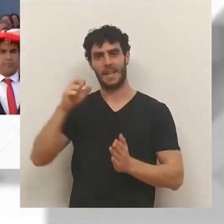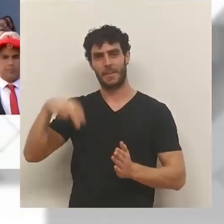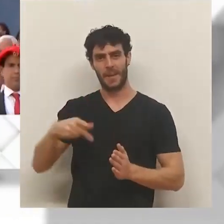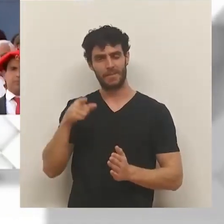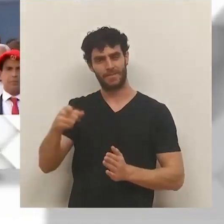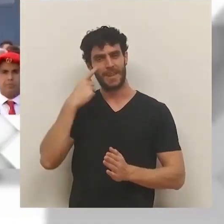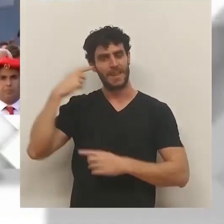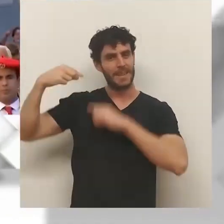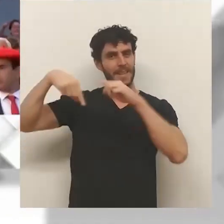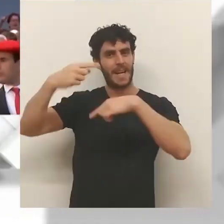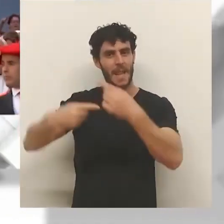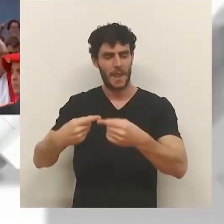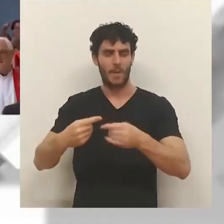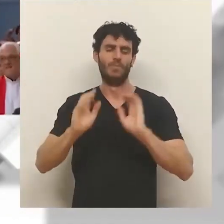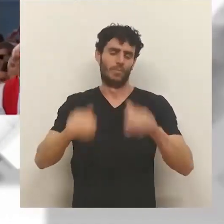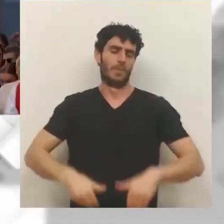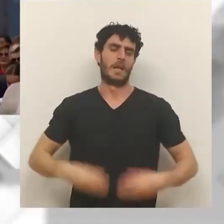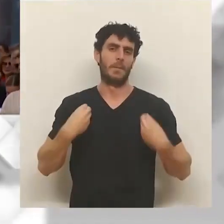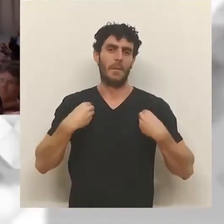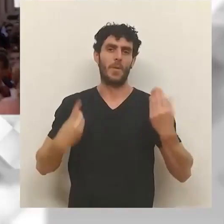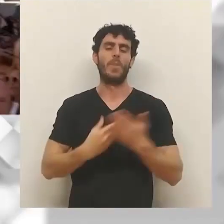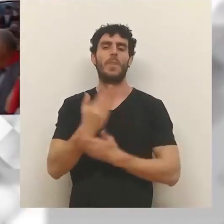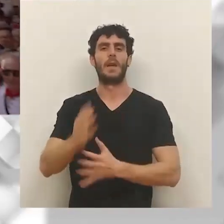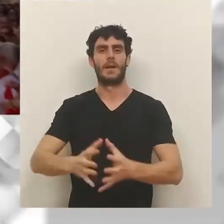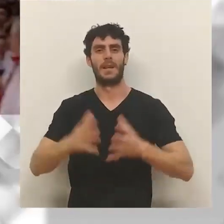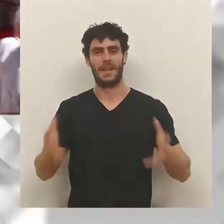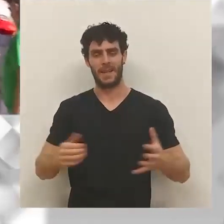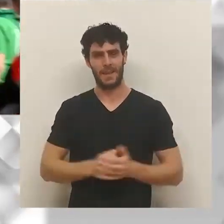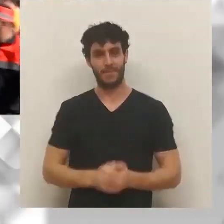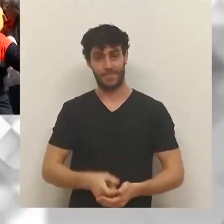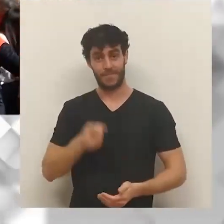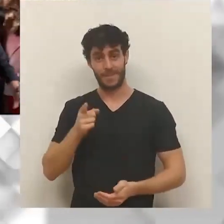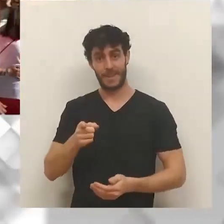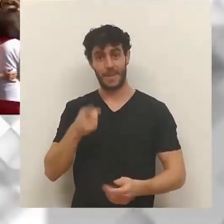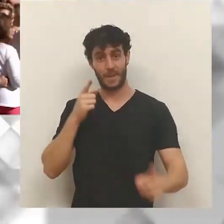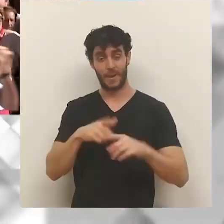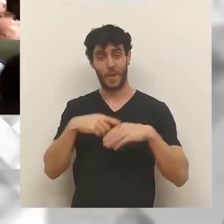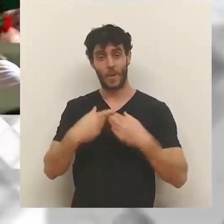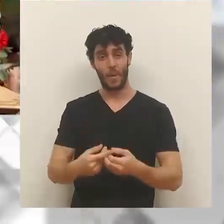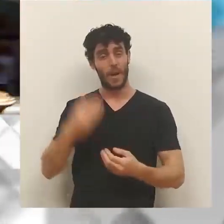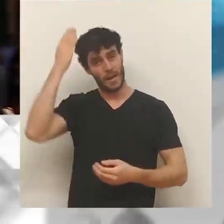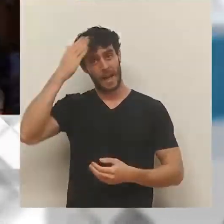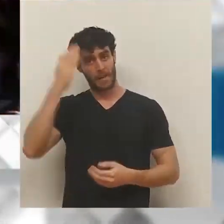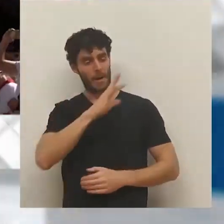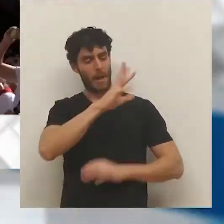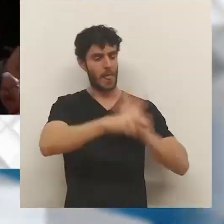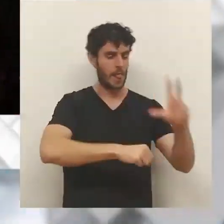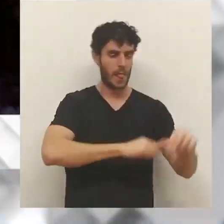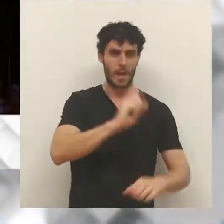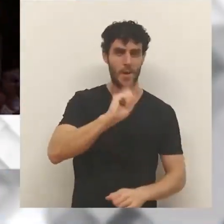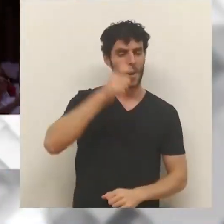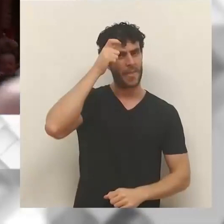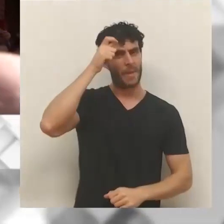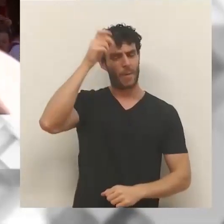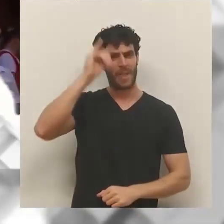y San Damián. Arnedo revive esta tradición en su día grande en la que evita así que los navarros